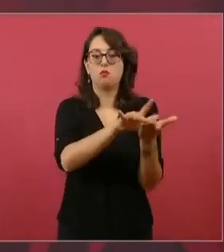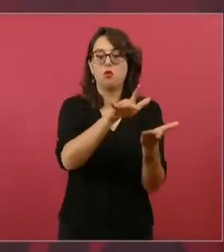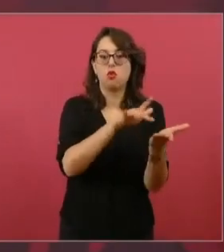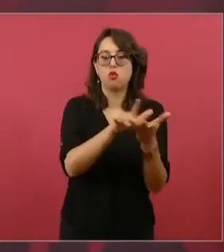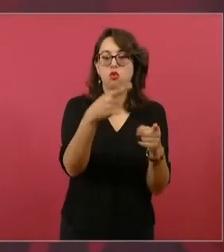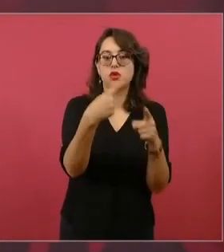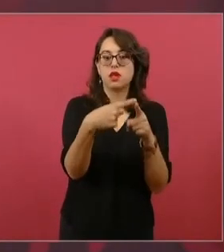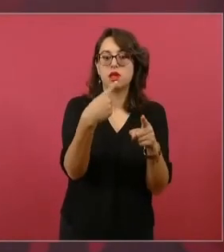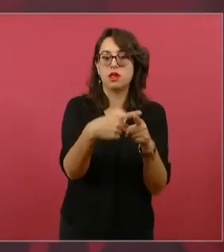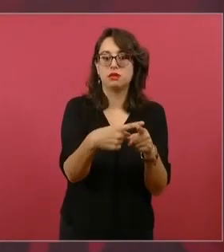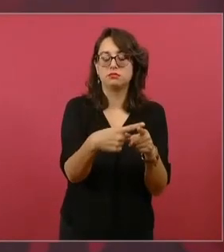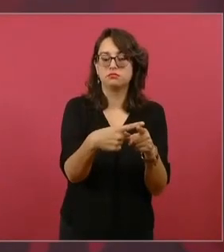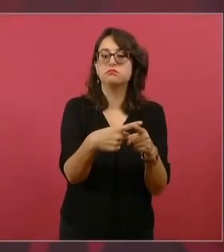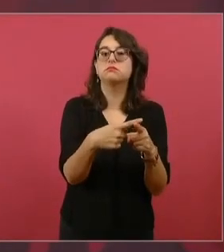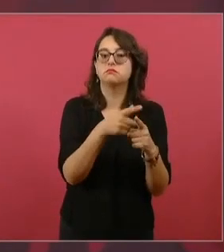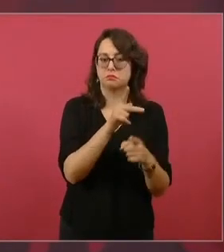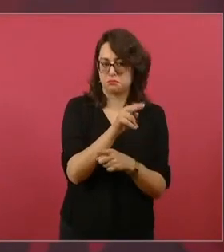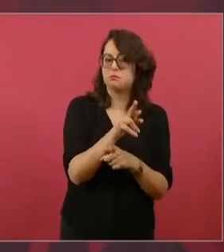Fox